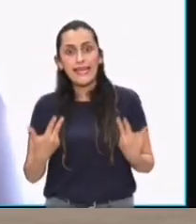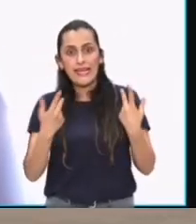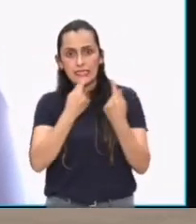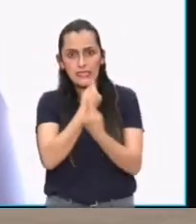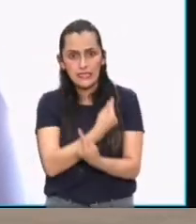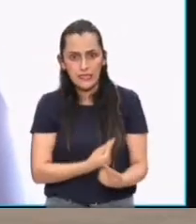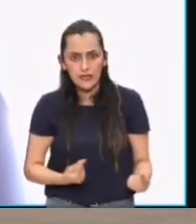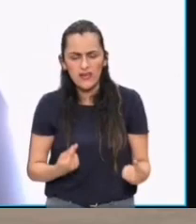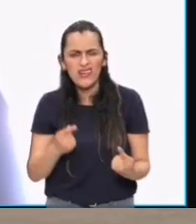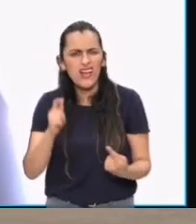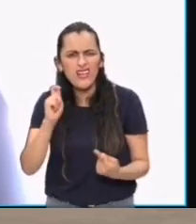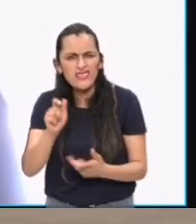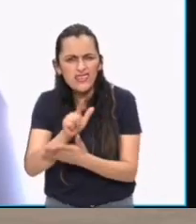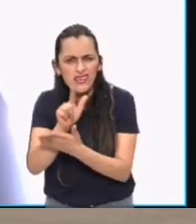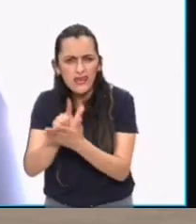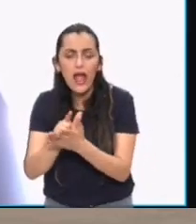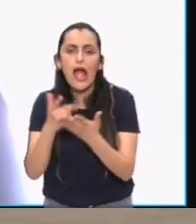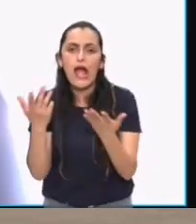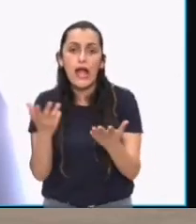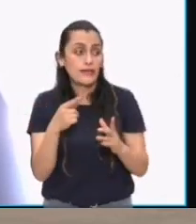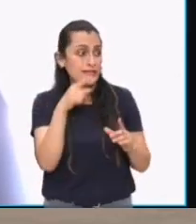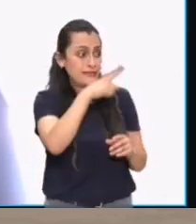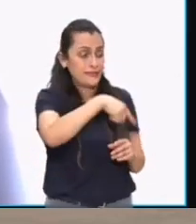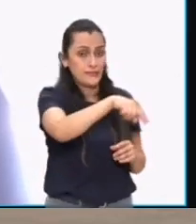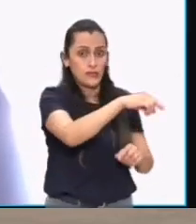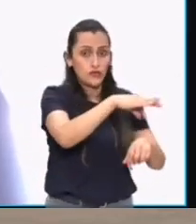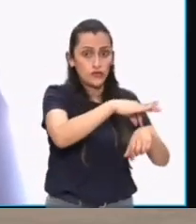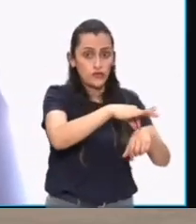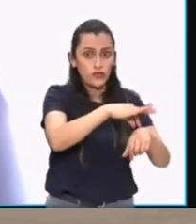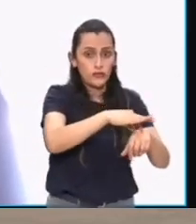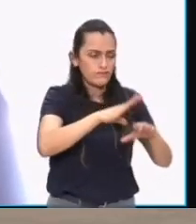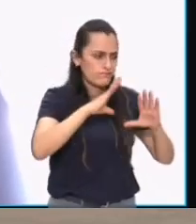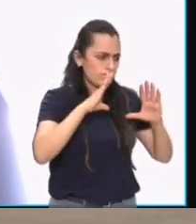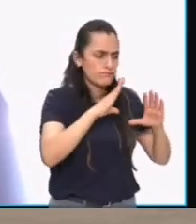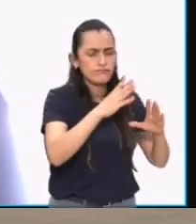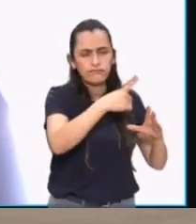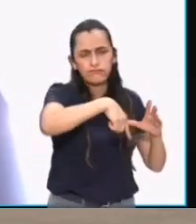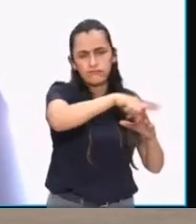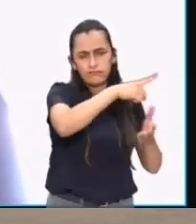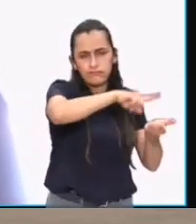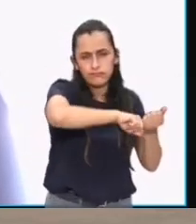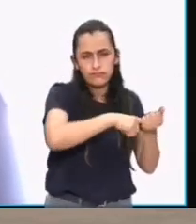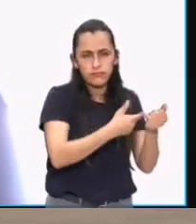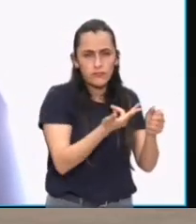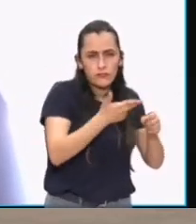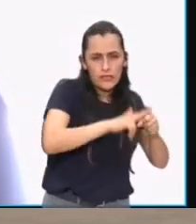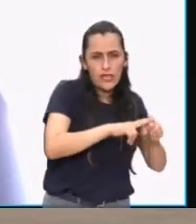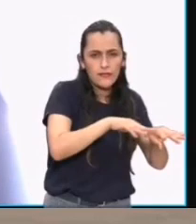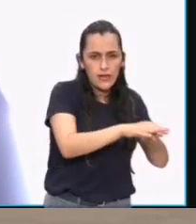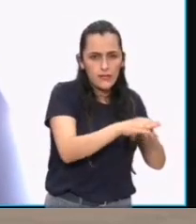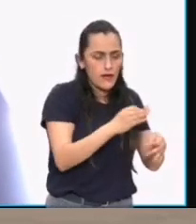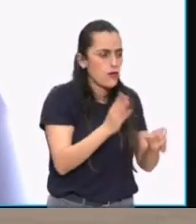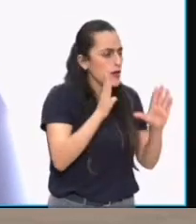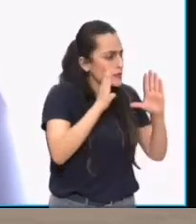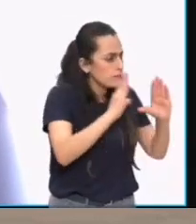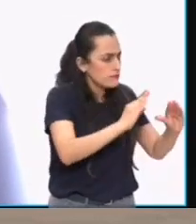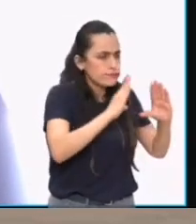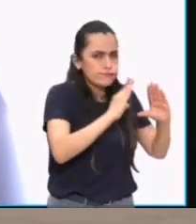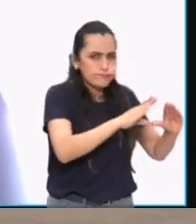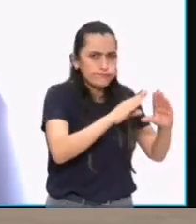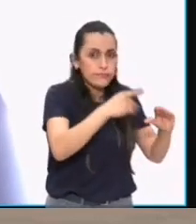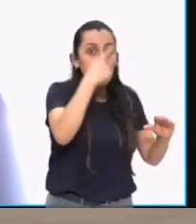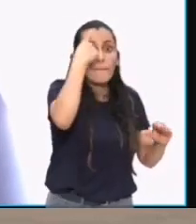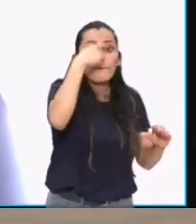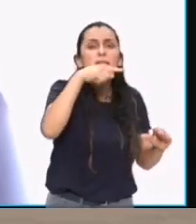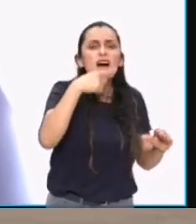el personal médico pueda tener la capacitación necesaria para poder detectarlo desde una primera etapa en los centros de